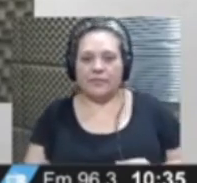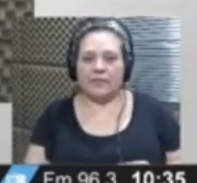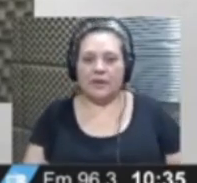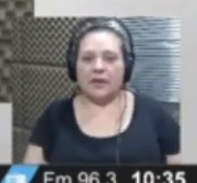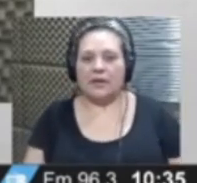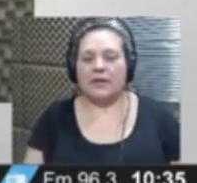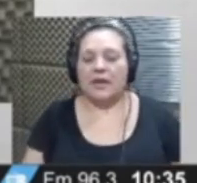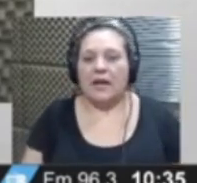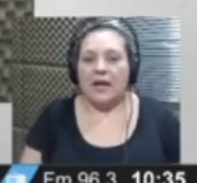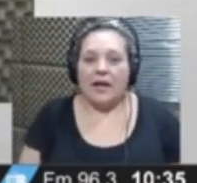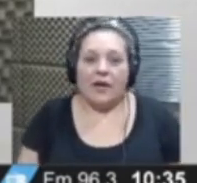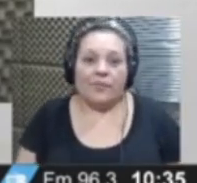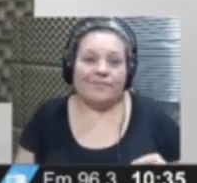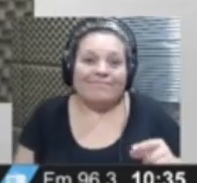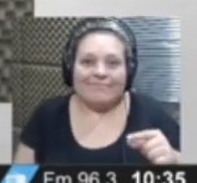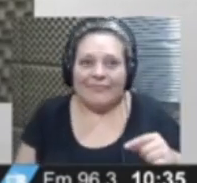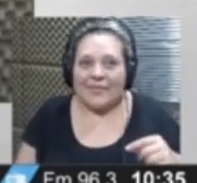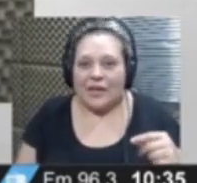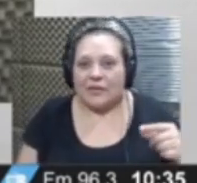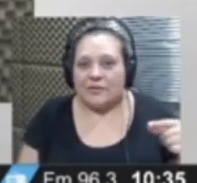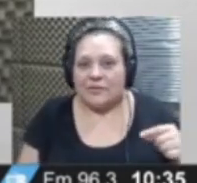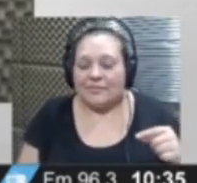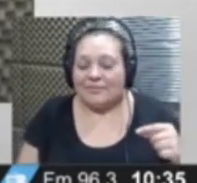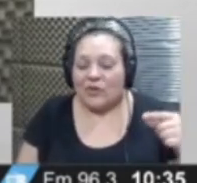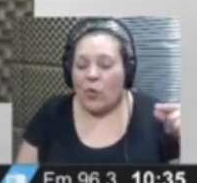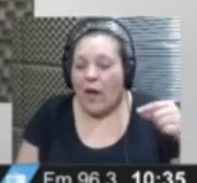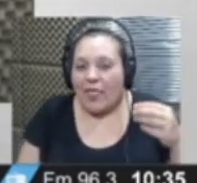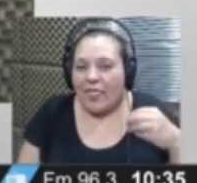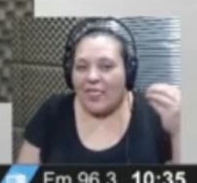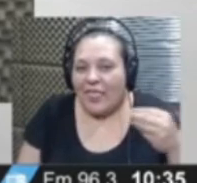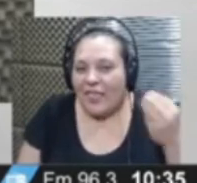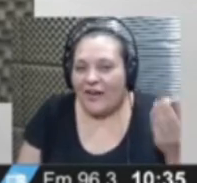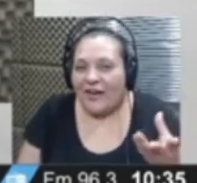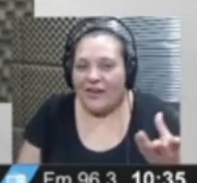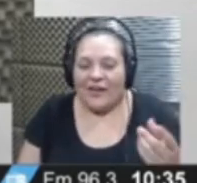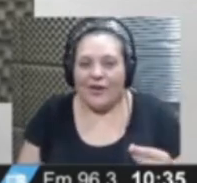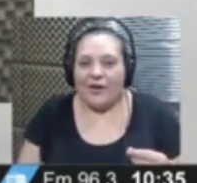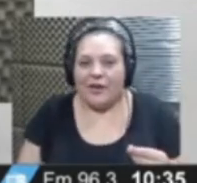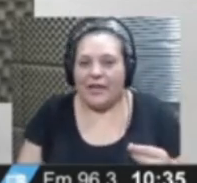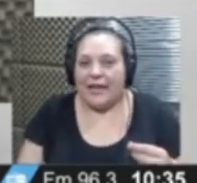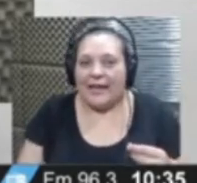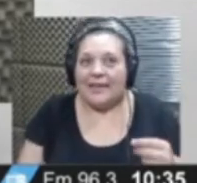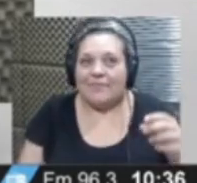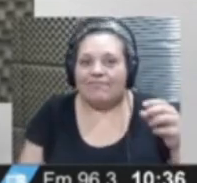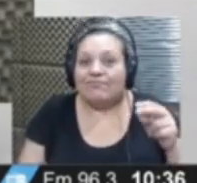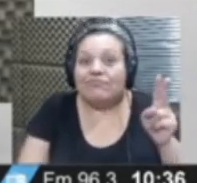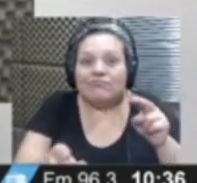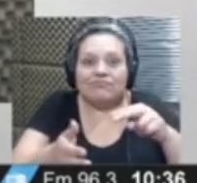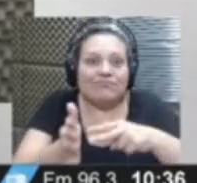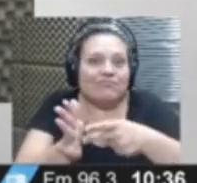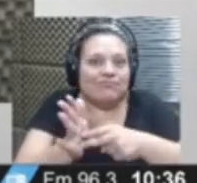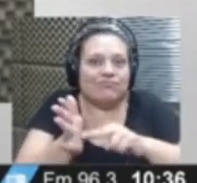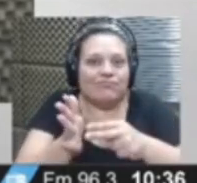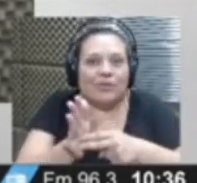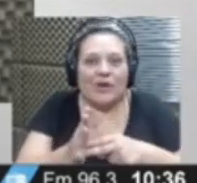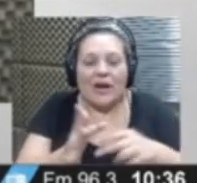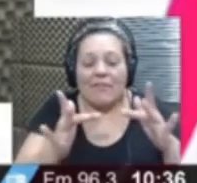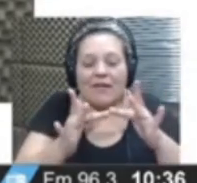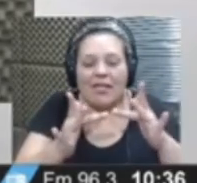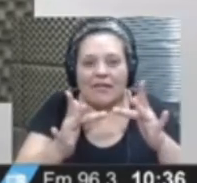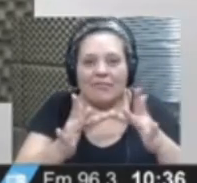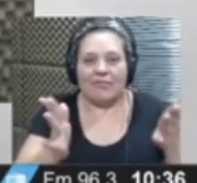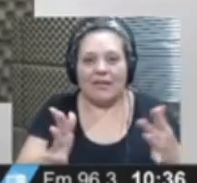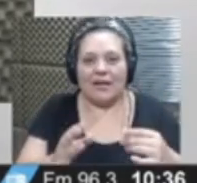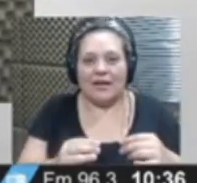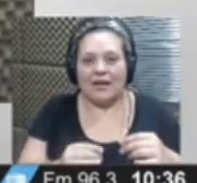Bueno, ¿vieron cuando la tecnología, cuando las comunicaciones no funcionan, no funcionan? Vos tenés un programa en vivo, tenemos que seguir adelante,